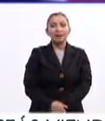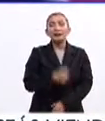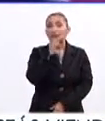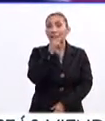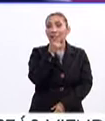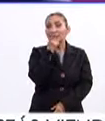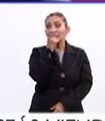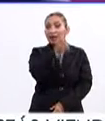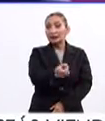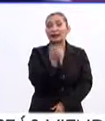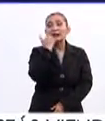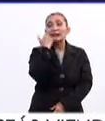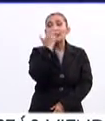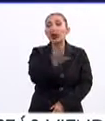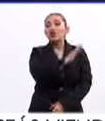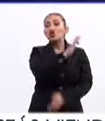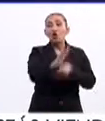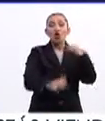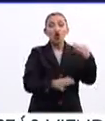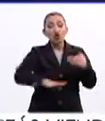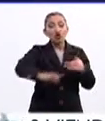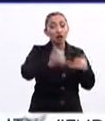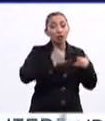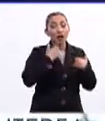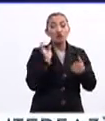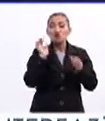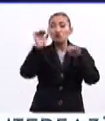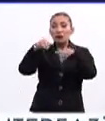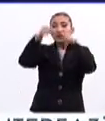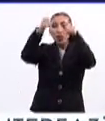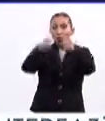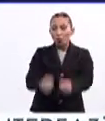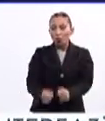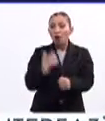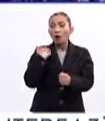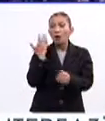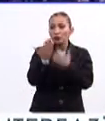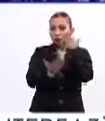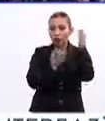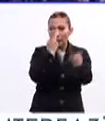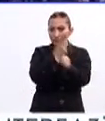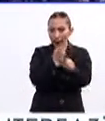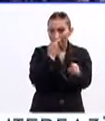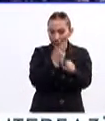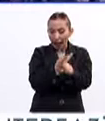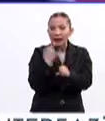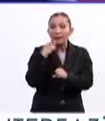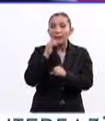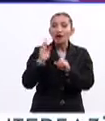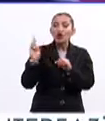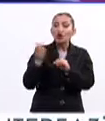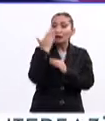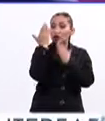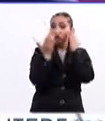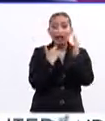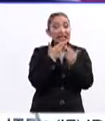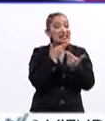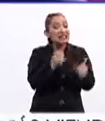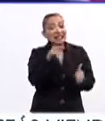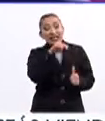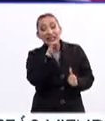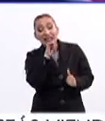También afirmó que se buscará que todos los jóvenes tengan un lugar asegurado en el nivel medio superior y también en el superior y que no haya